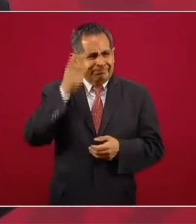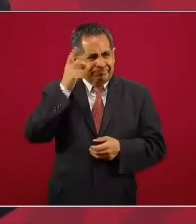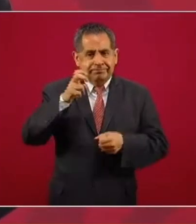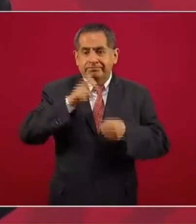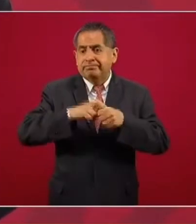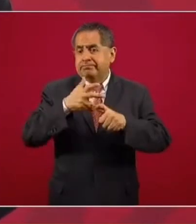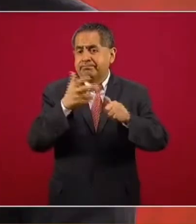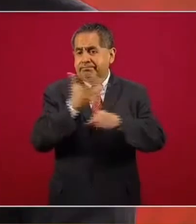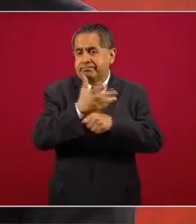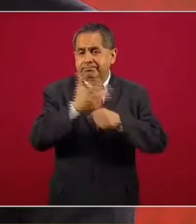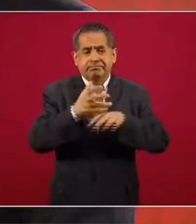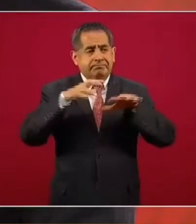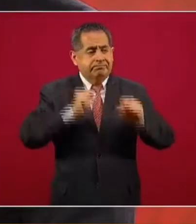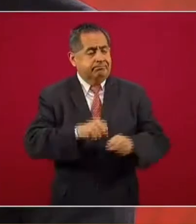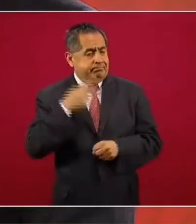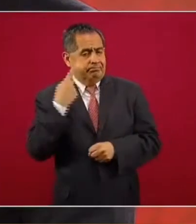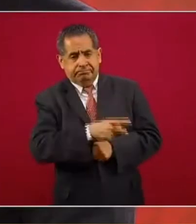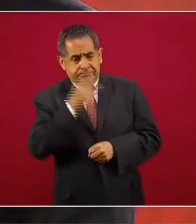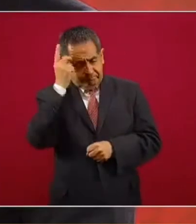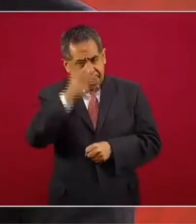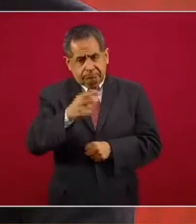Estados Unidos